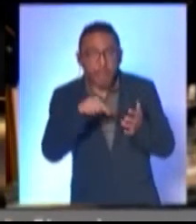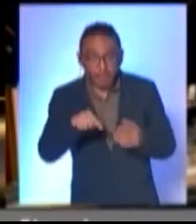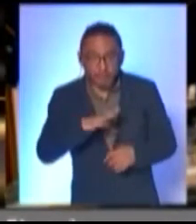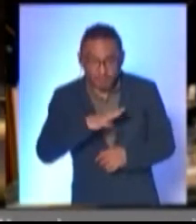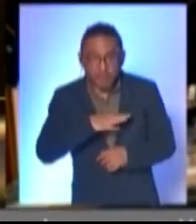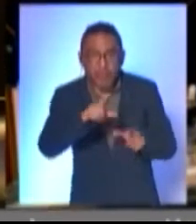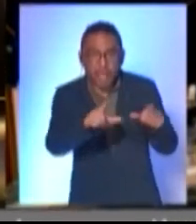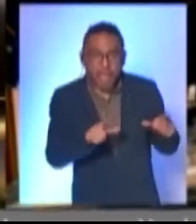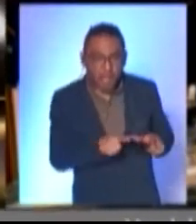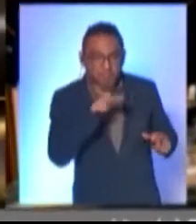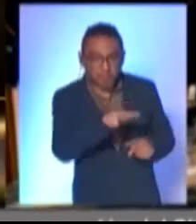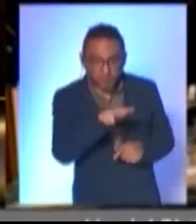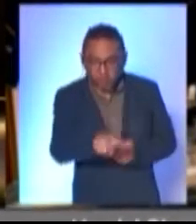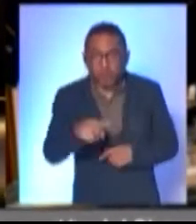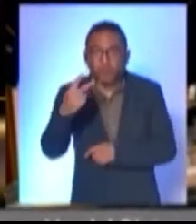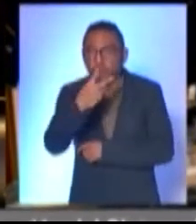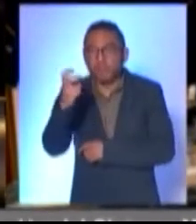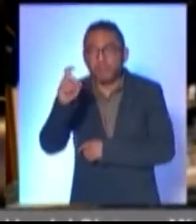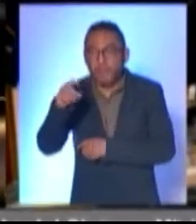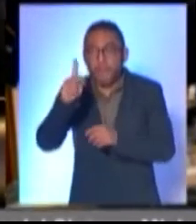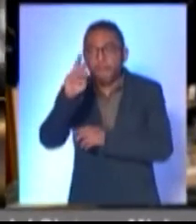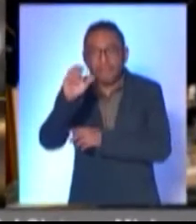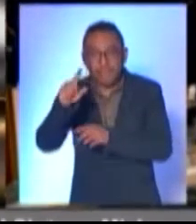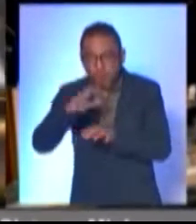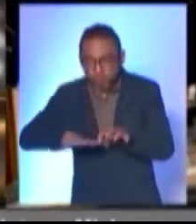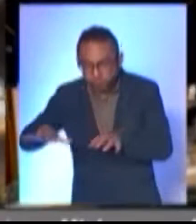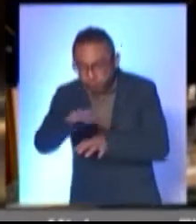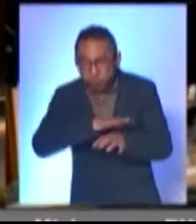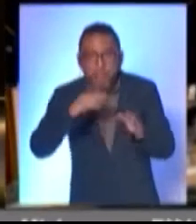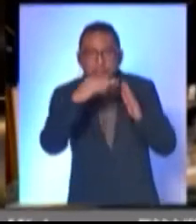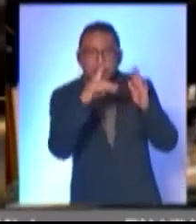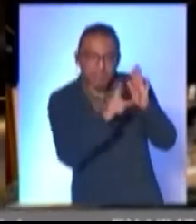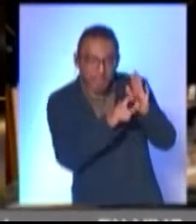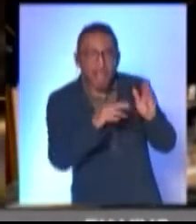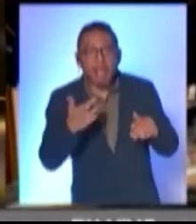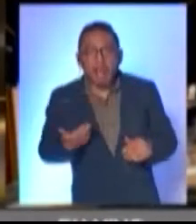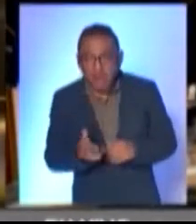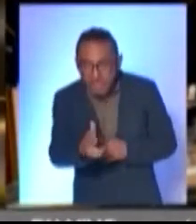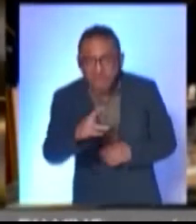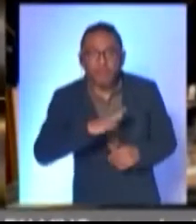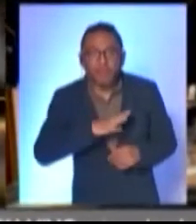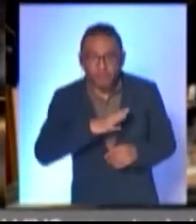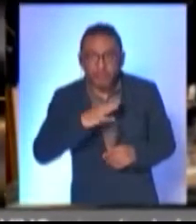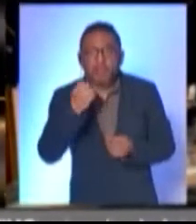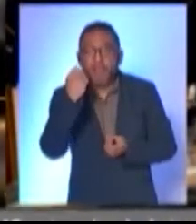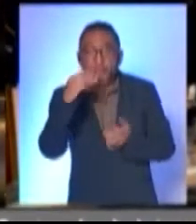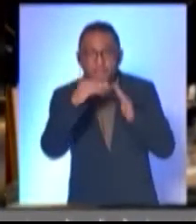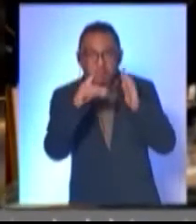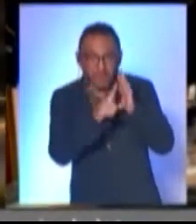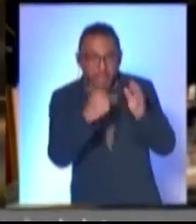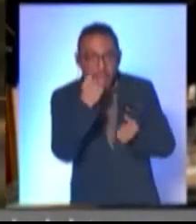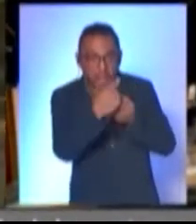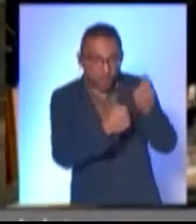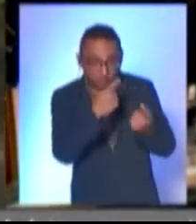lagos, 270 presas, 600 manantiales, 44 ríos. Algunos de los manantiales